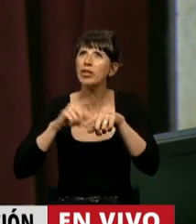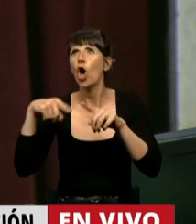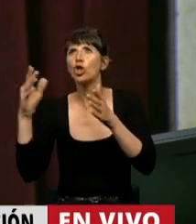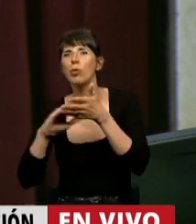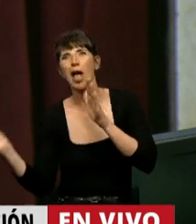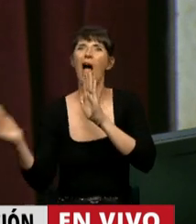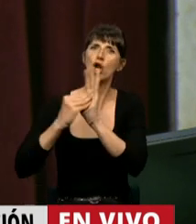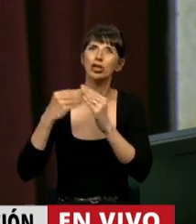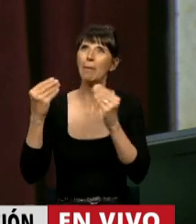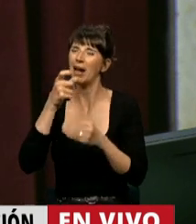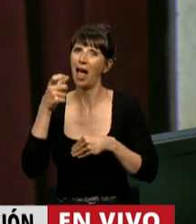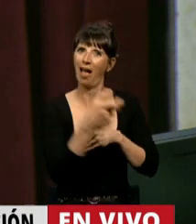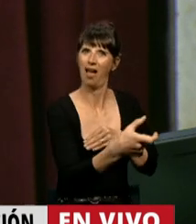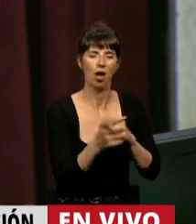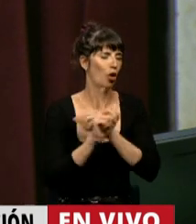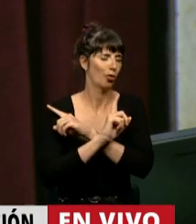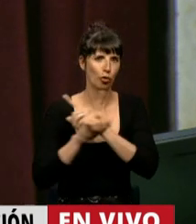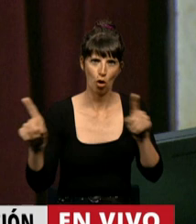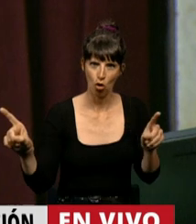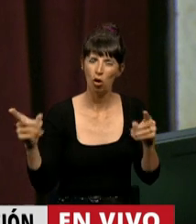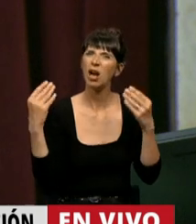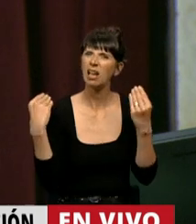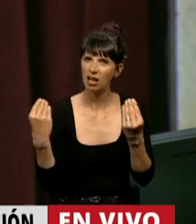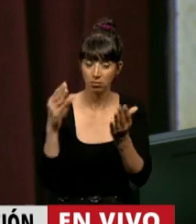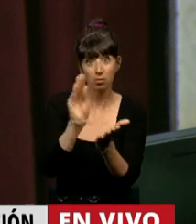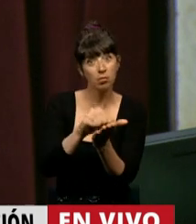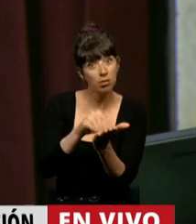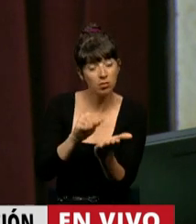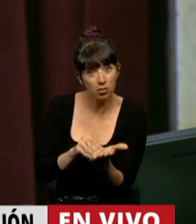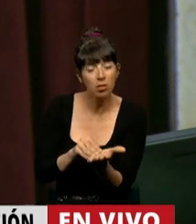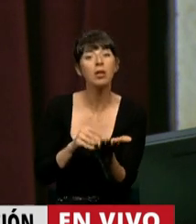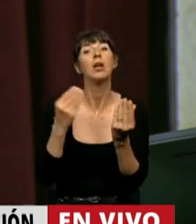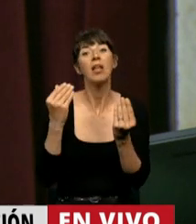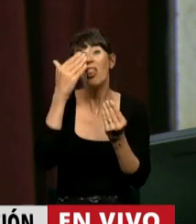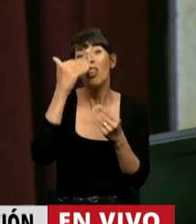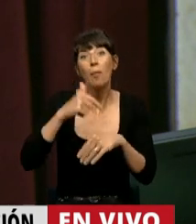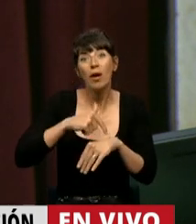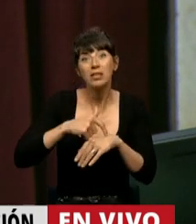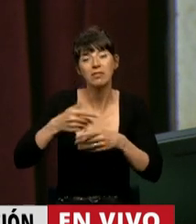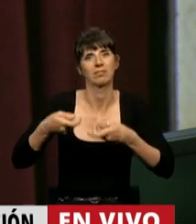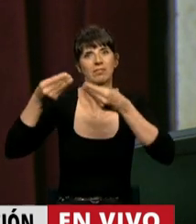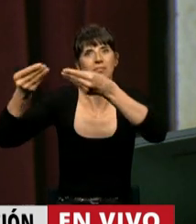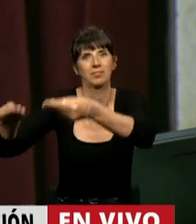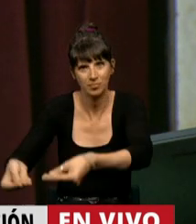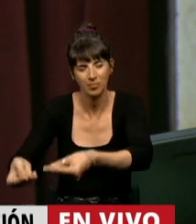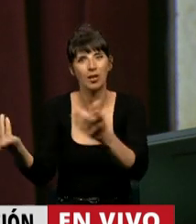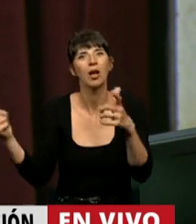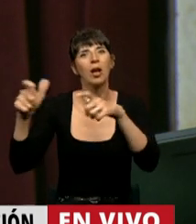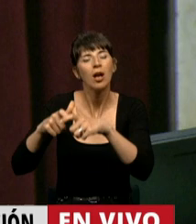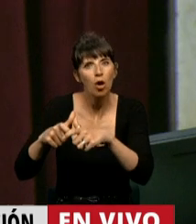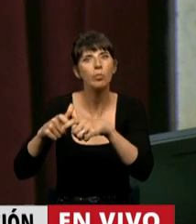Es simplemente En todo caso para que después en el ámbito de la comisión de asuntos constitucionales se